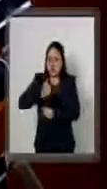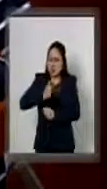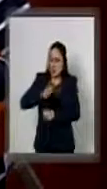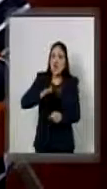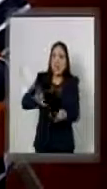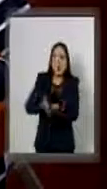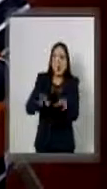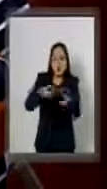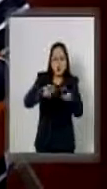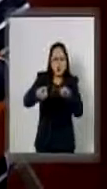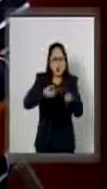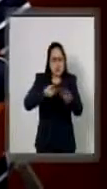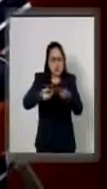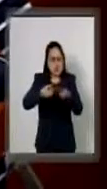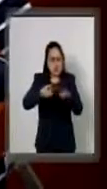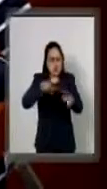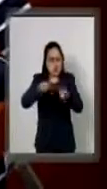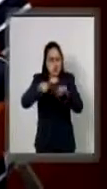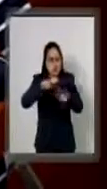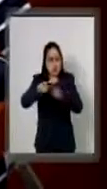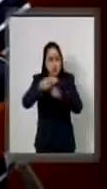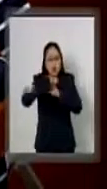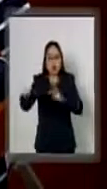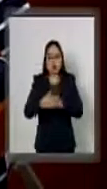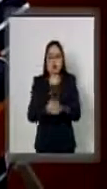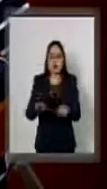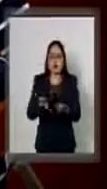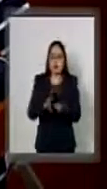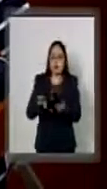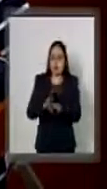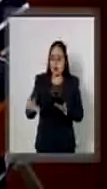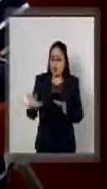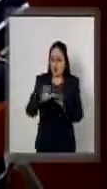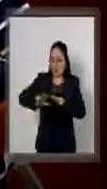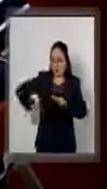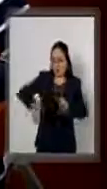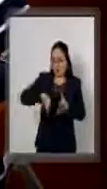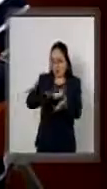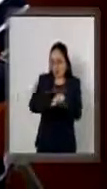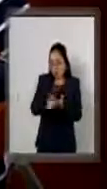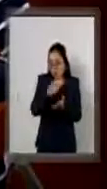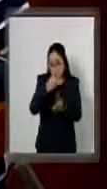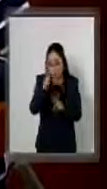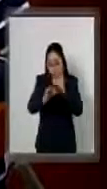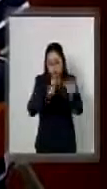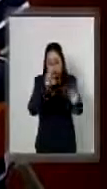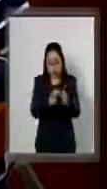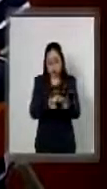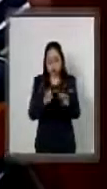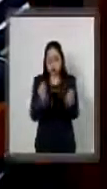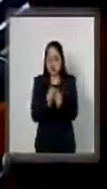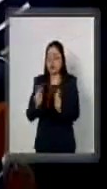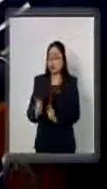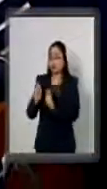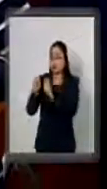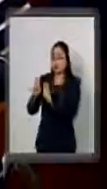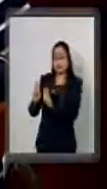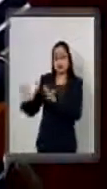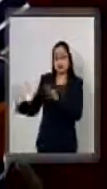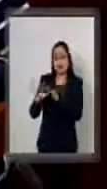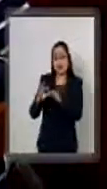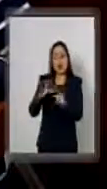para garantizar el ejercicio de los derechos mencionados. La fuerza